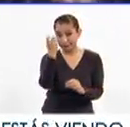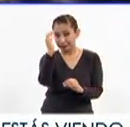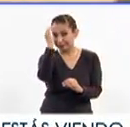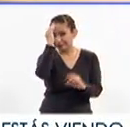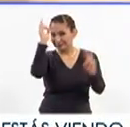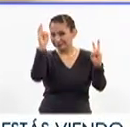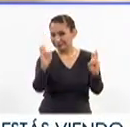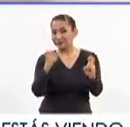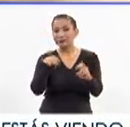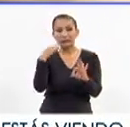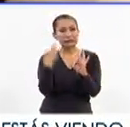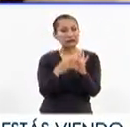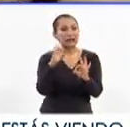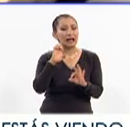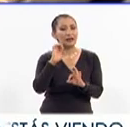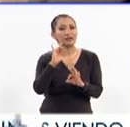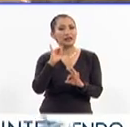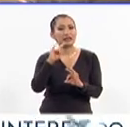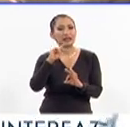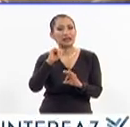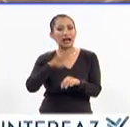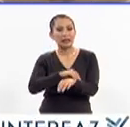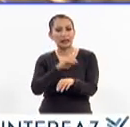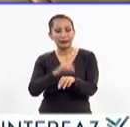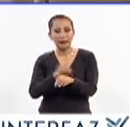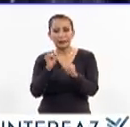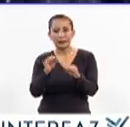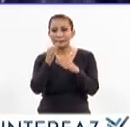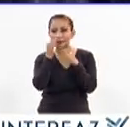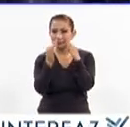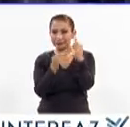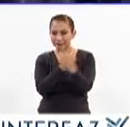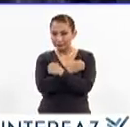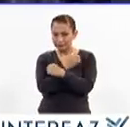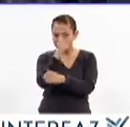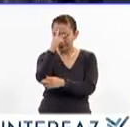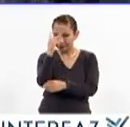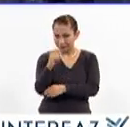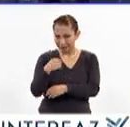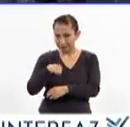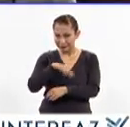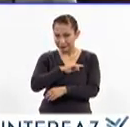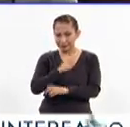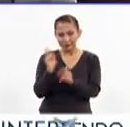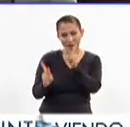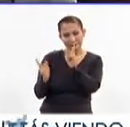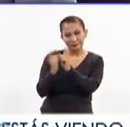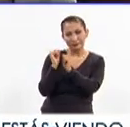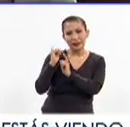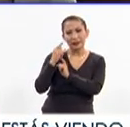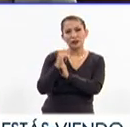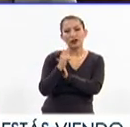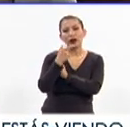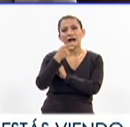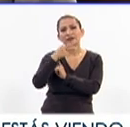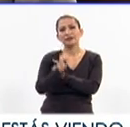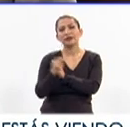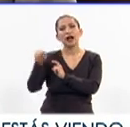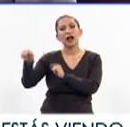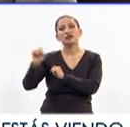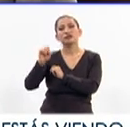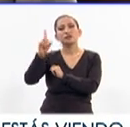le conoce como eficiencia energética. La Agencia Informativa de Educación de México conversó con Ignacio García